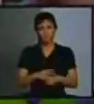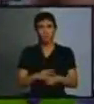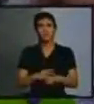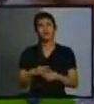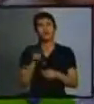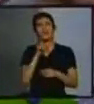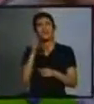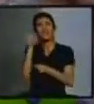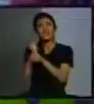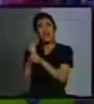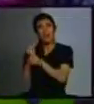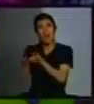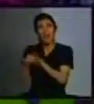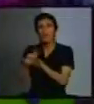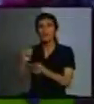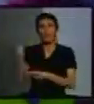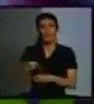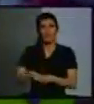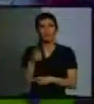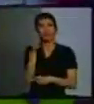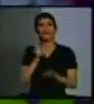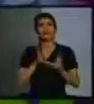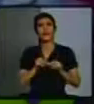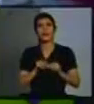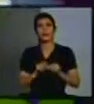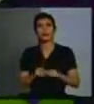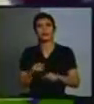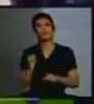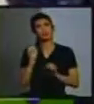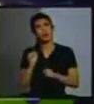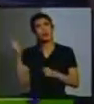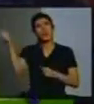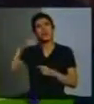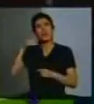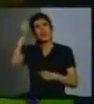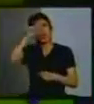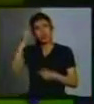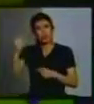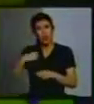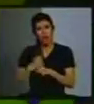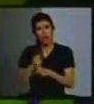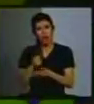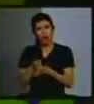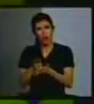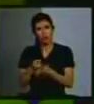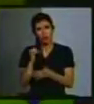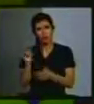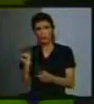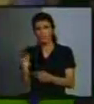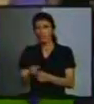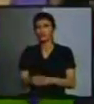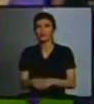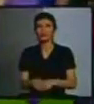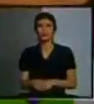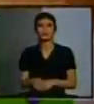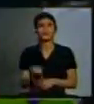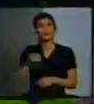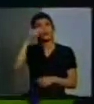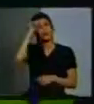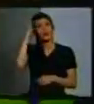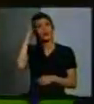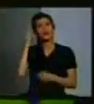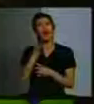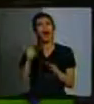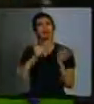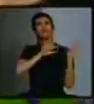sí no van a venir, solamente familia. ¿Te encantó el domingo a comprar? Barato, me imagino. Barato, barato. El domingo se espera también bastante público